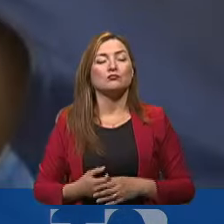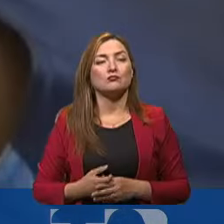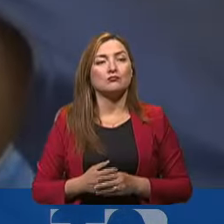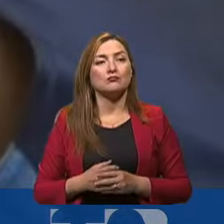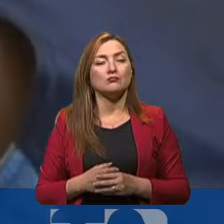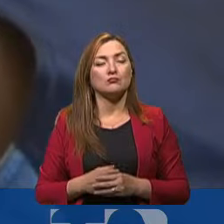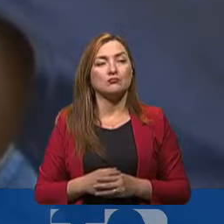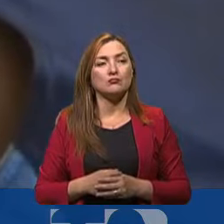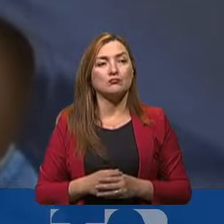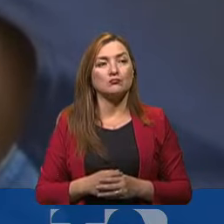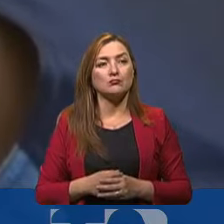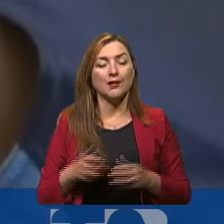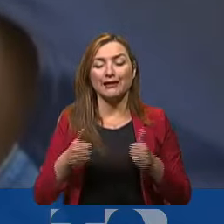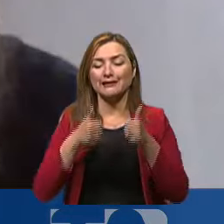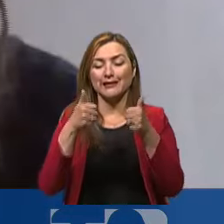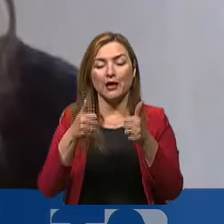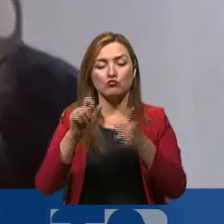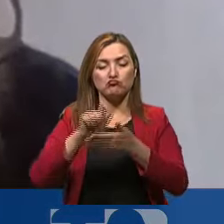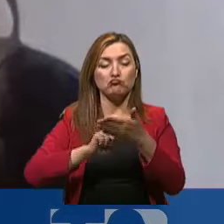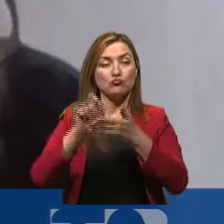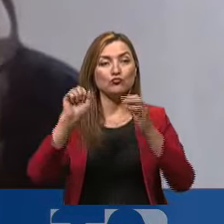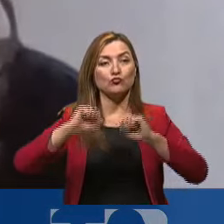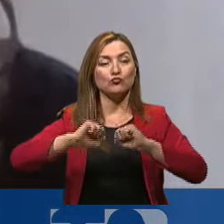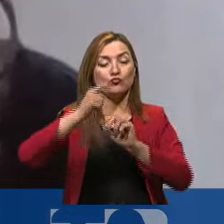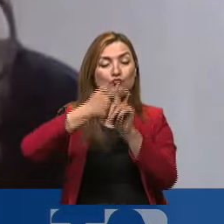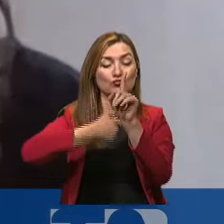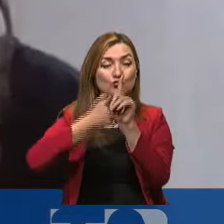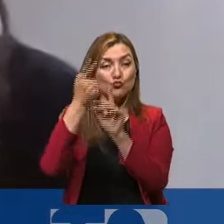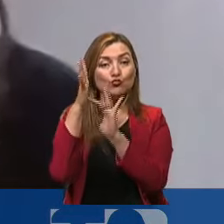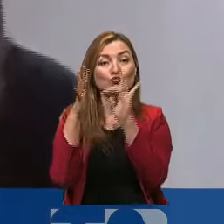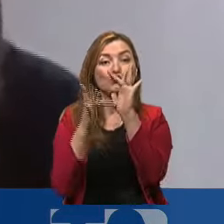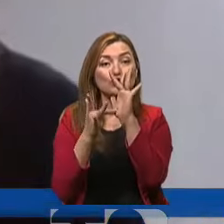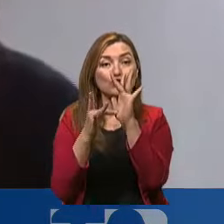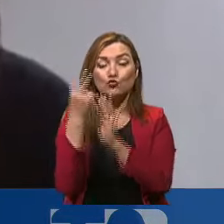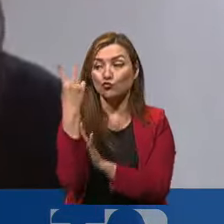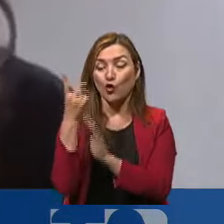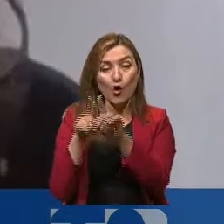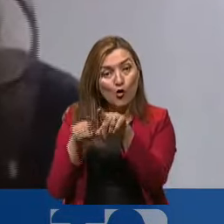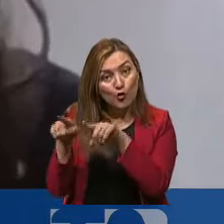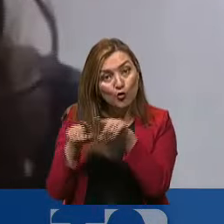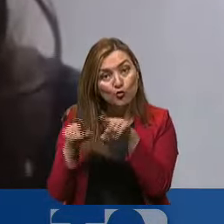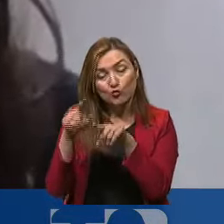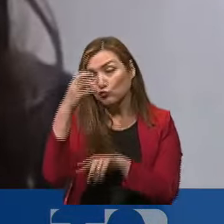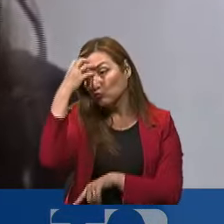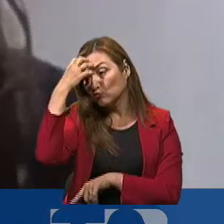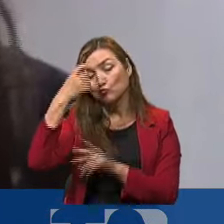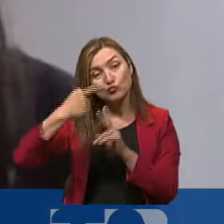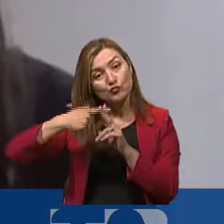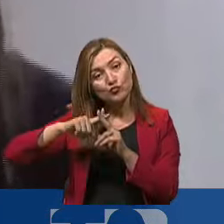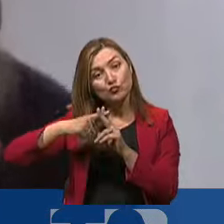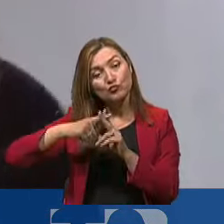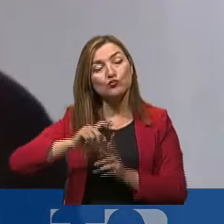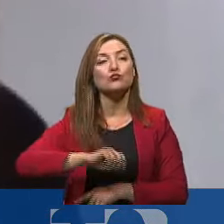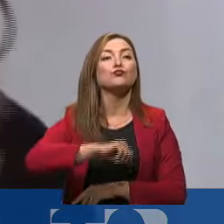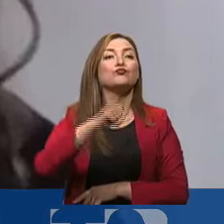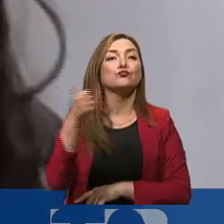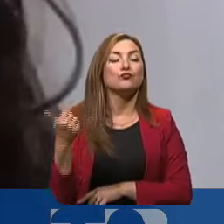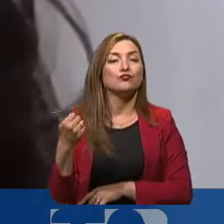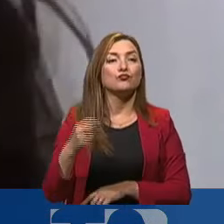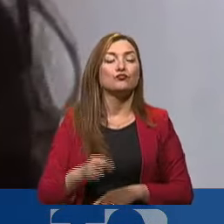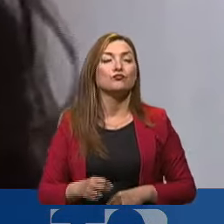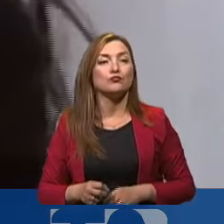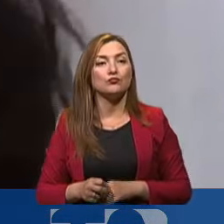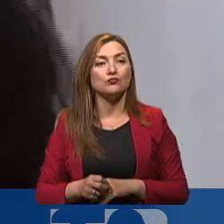encuentre en el registro de candidatos aptos. En el mes de abril vamos a realizar dos concursos, uno para educación inicial y el otro